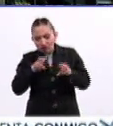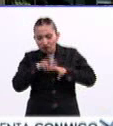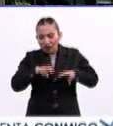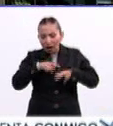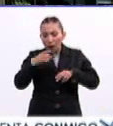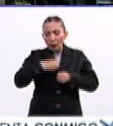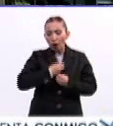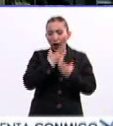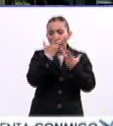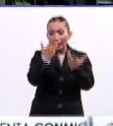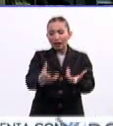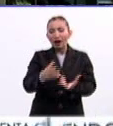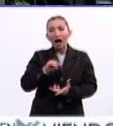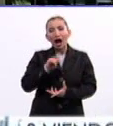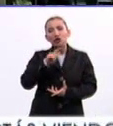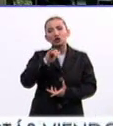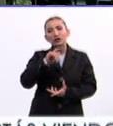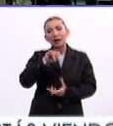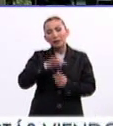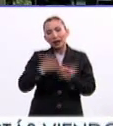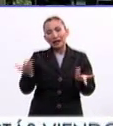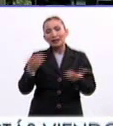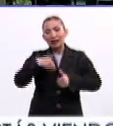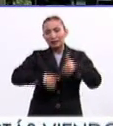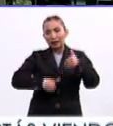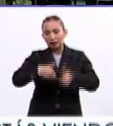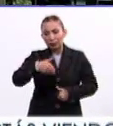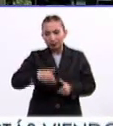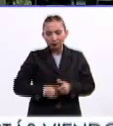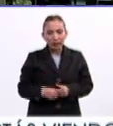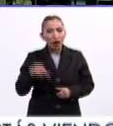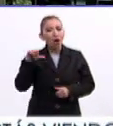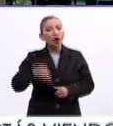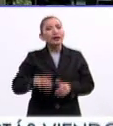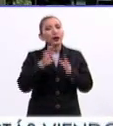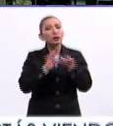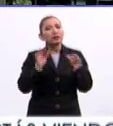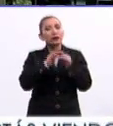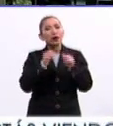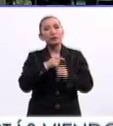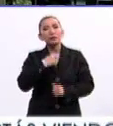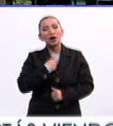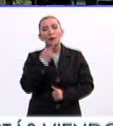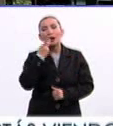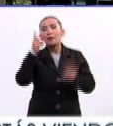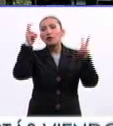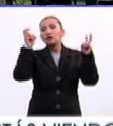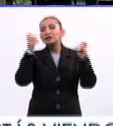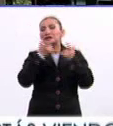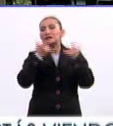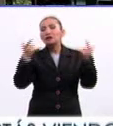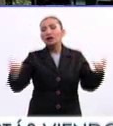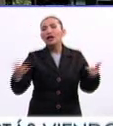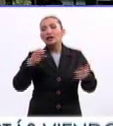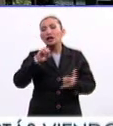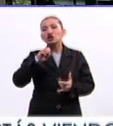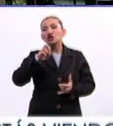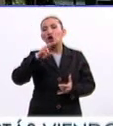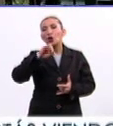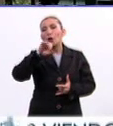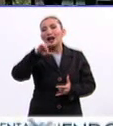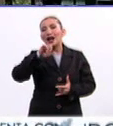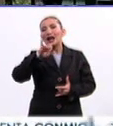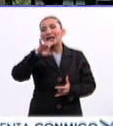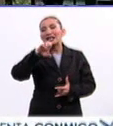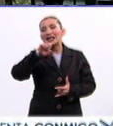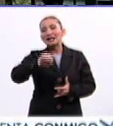poeta y creadora de autos sacramentales y piezas teatrales. Hoy en Cuenta Conmigo hablaremos de la vida y obra de Sor Juana Inés de la Cruz con